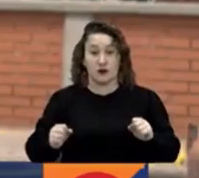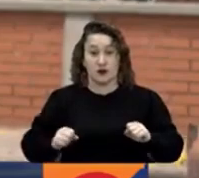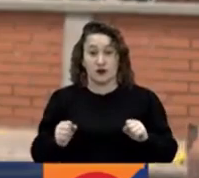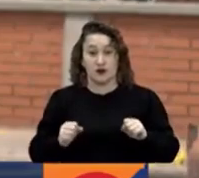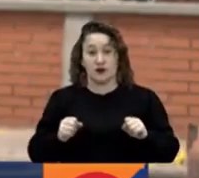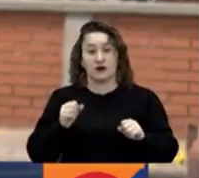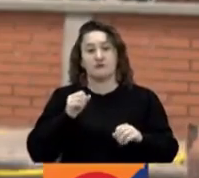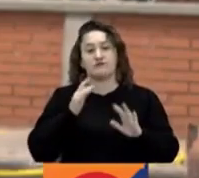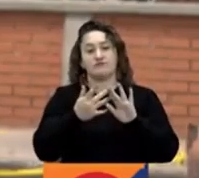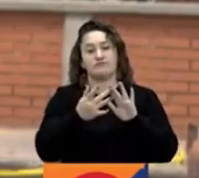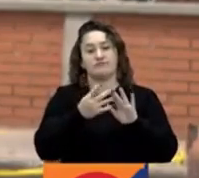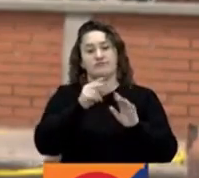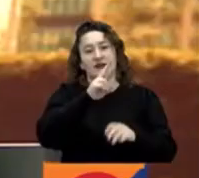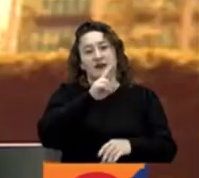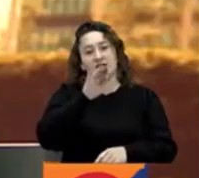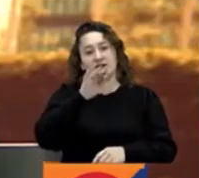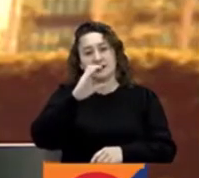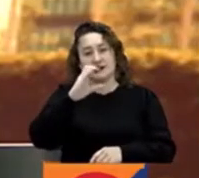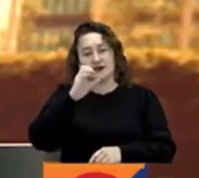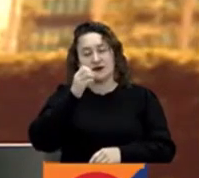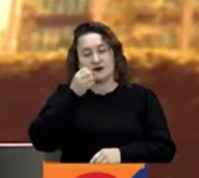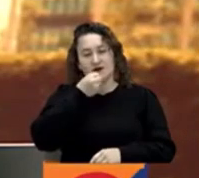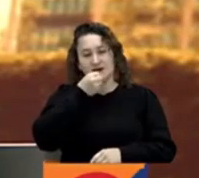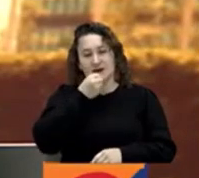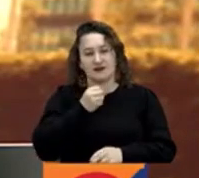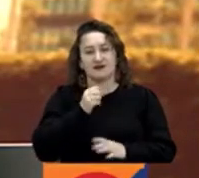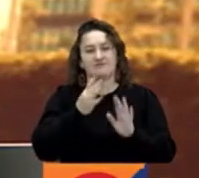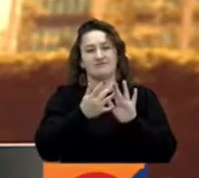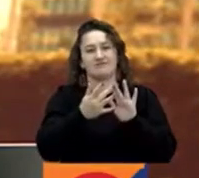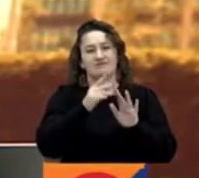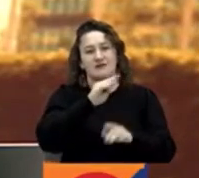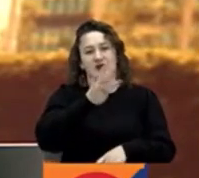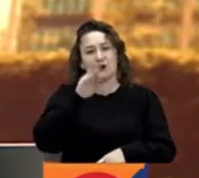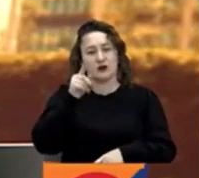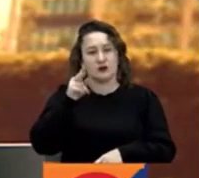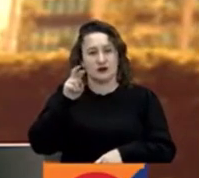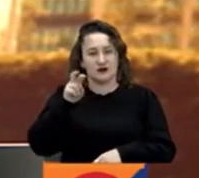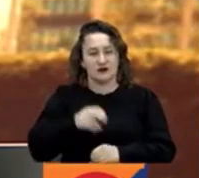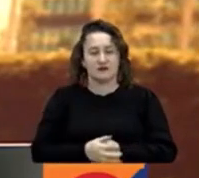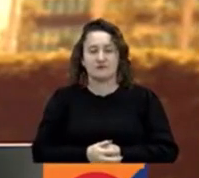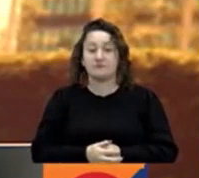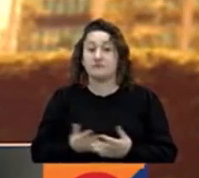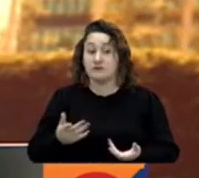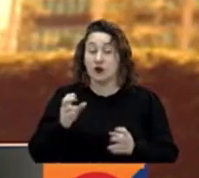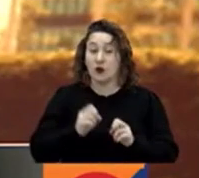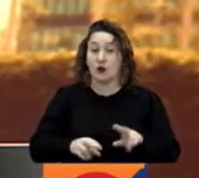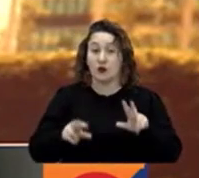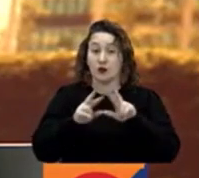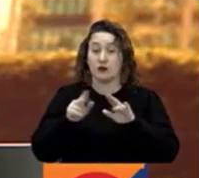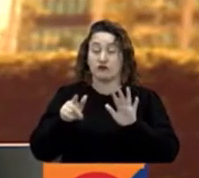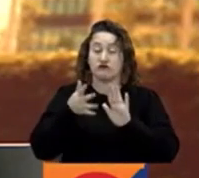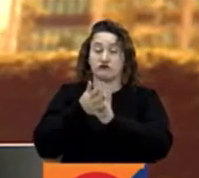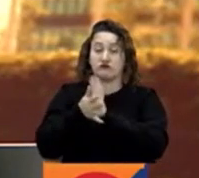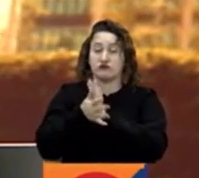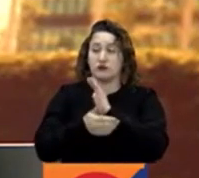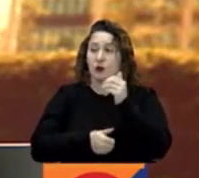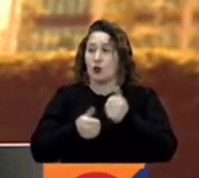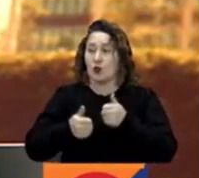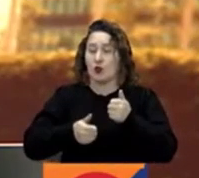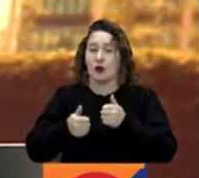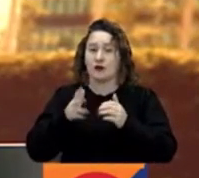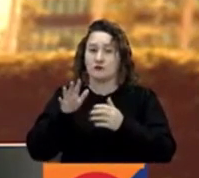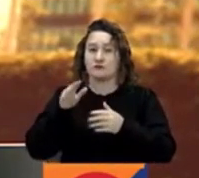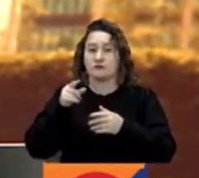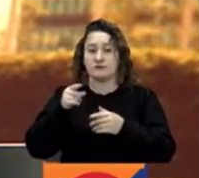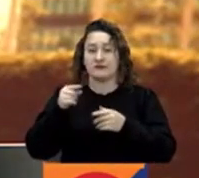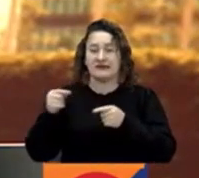Noticias, conectados 24/7. Conectados 24/7 y Naciones Unidas emitió su postura frente a la fricción diplomática